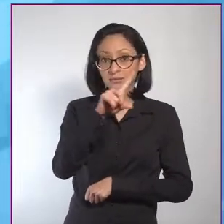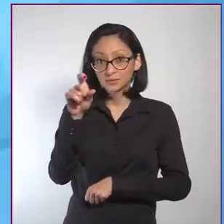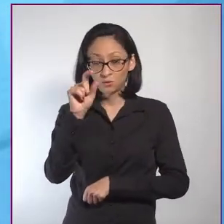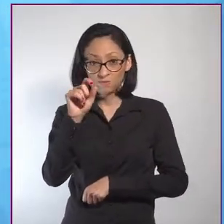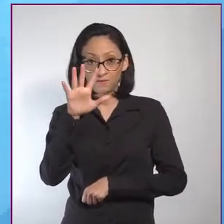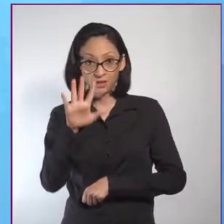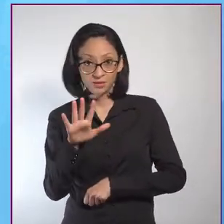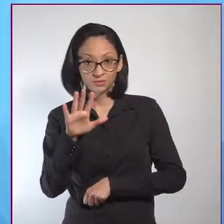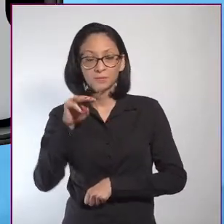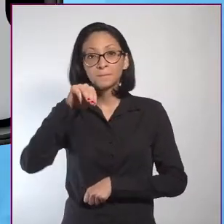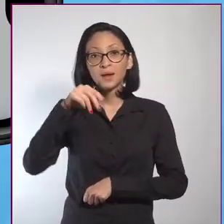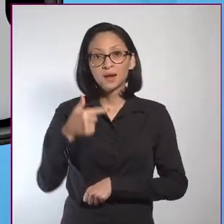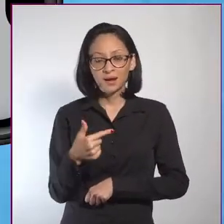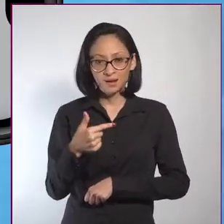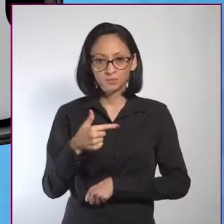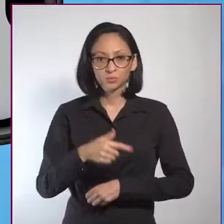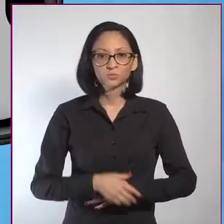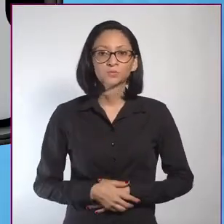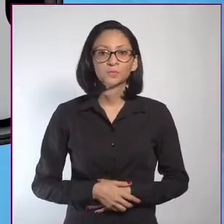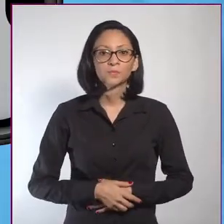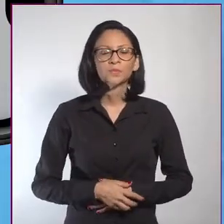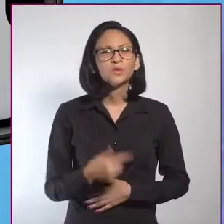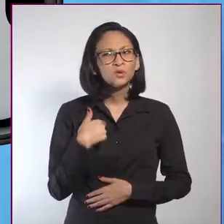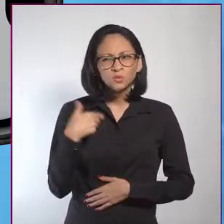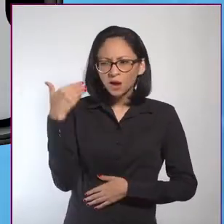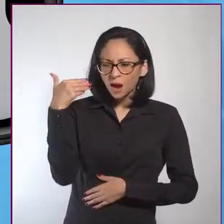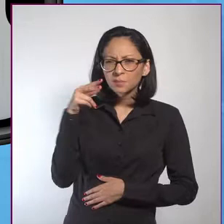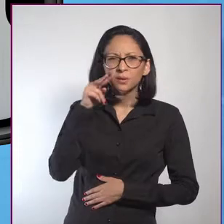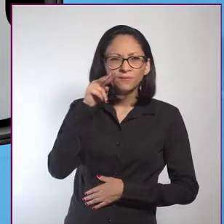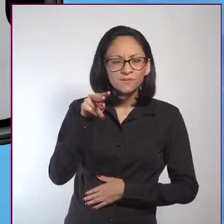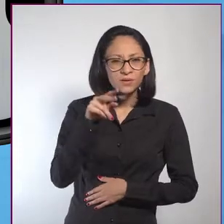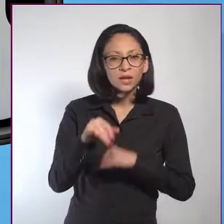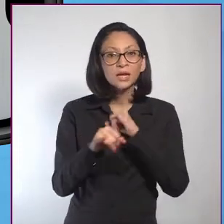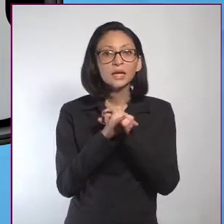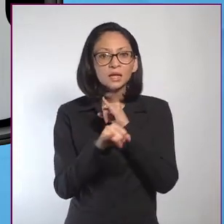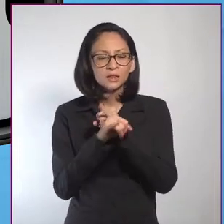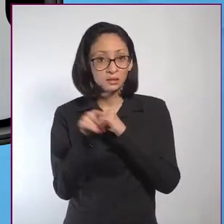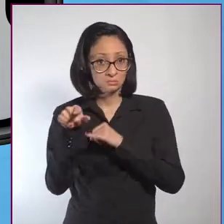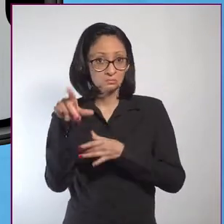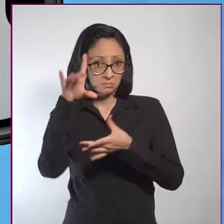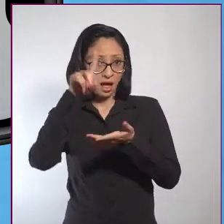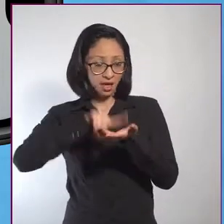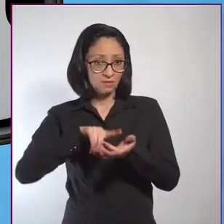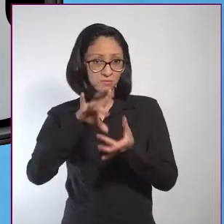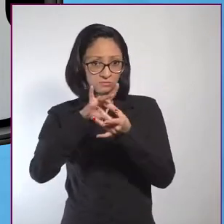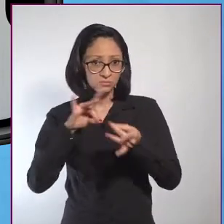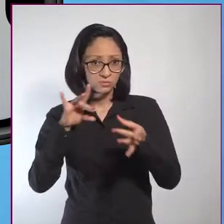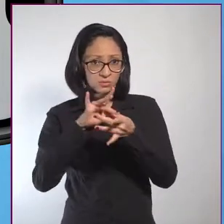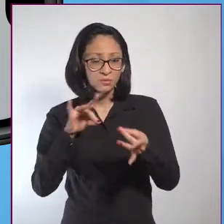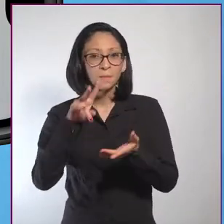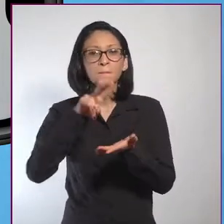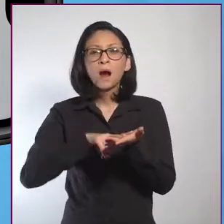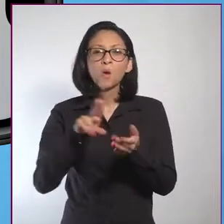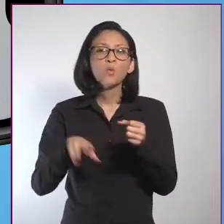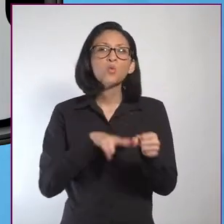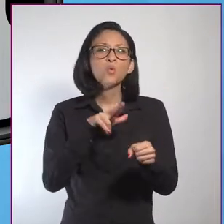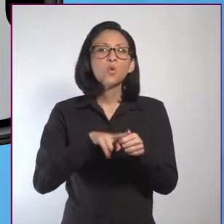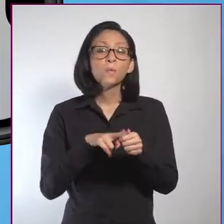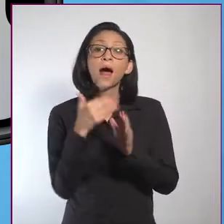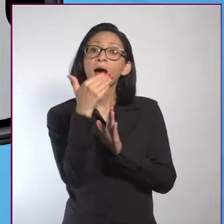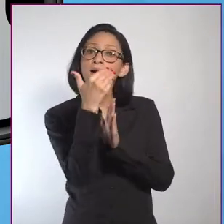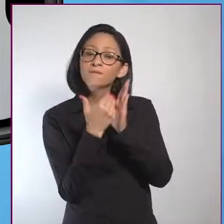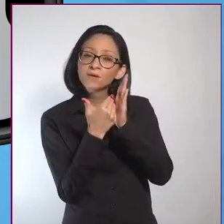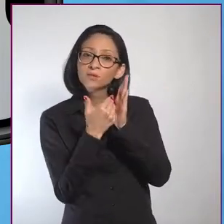miligramos por decilitros. Recientemente vi un artículo en internet, el cual decía que los valores normales estaban por debajo de los